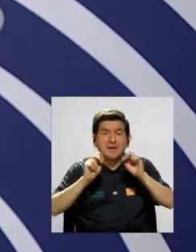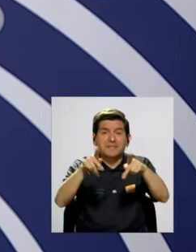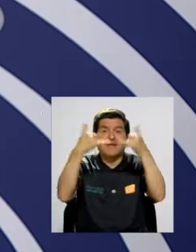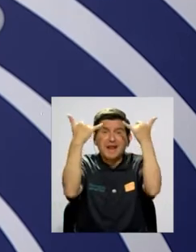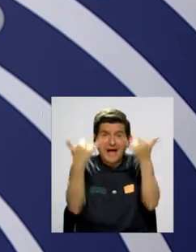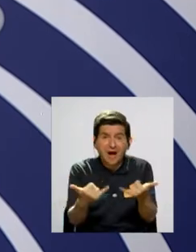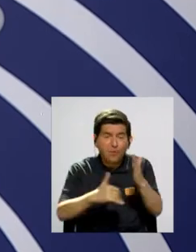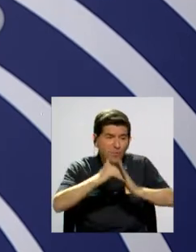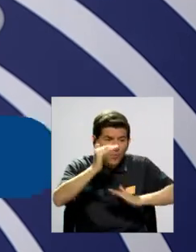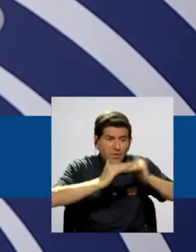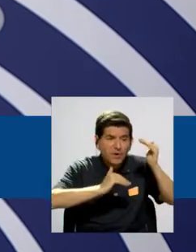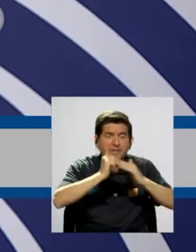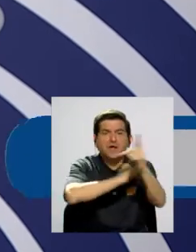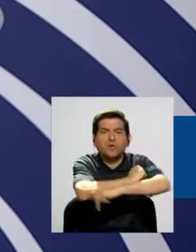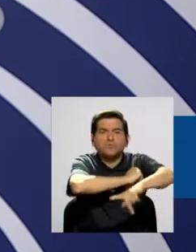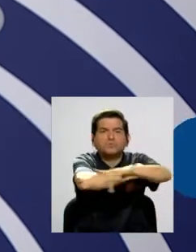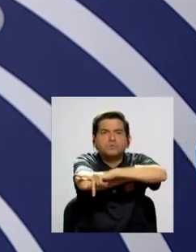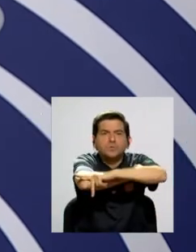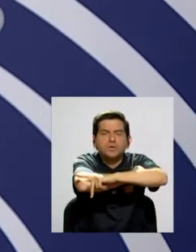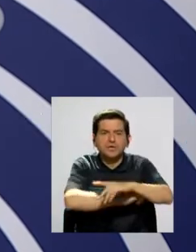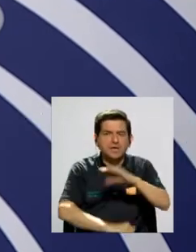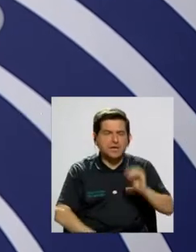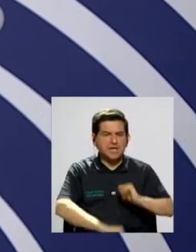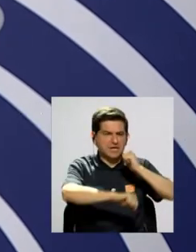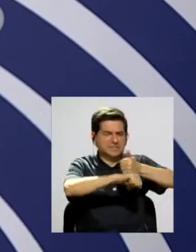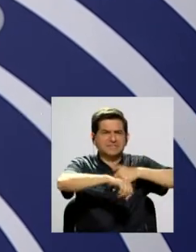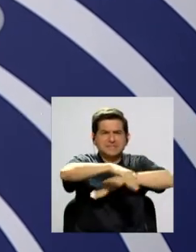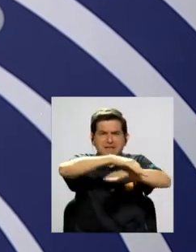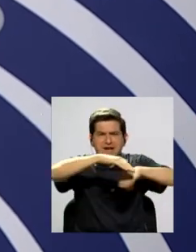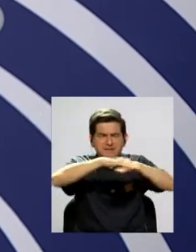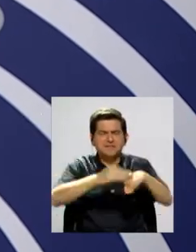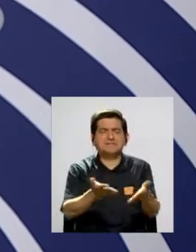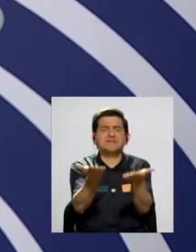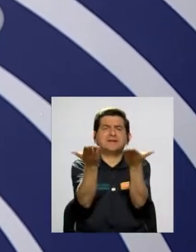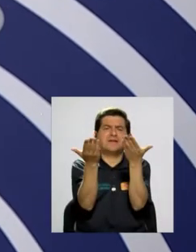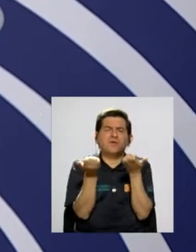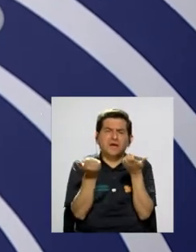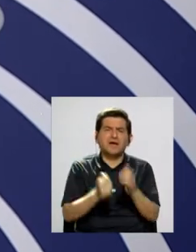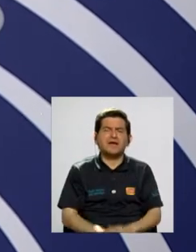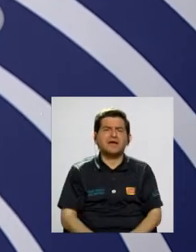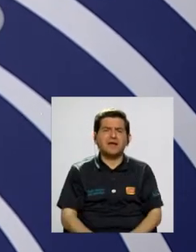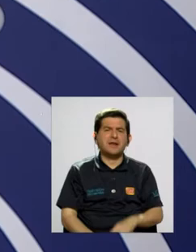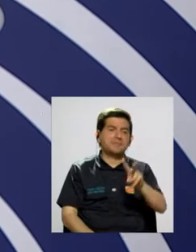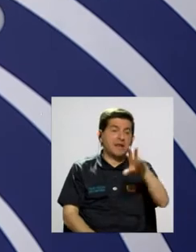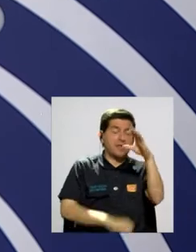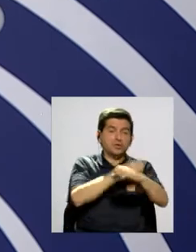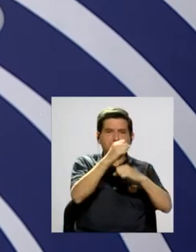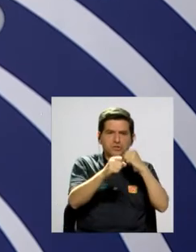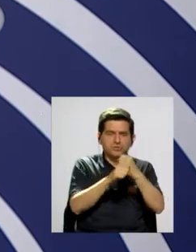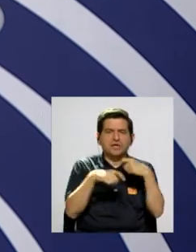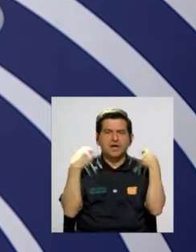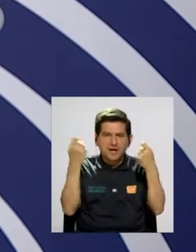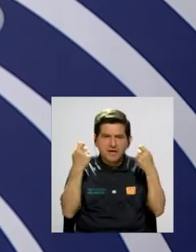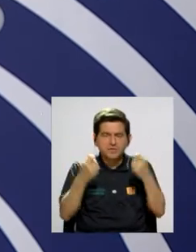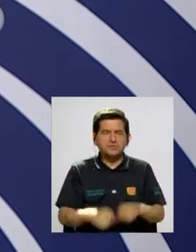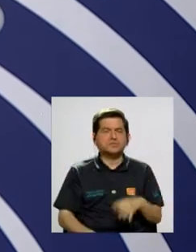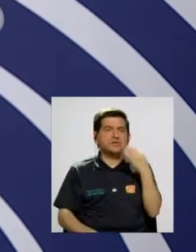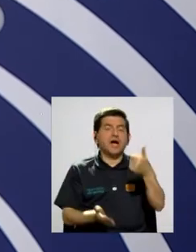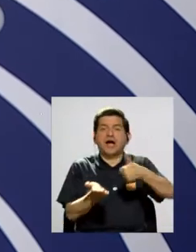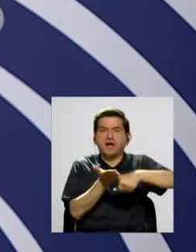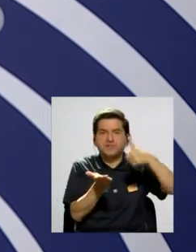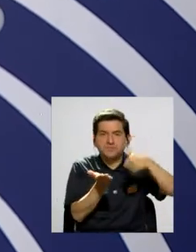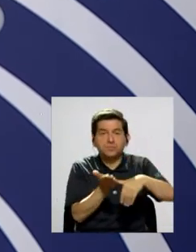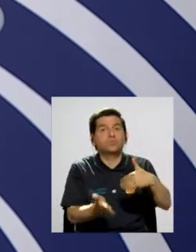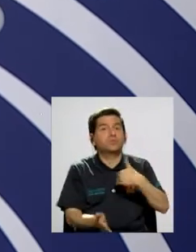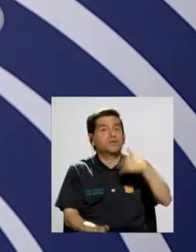momento de construir patria y de sentar las bases para lo que queremos en el Bicentenario, en las próximas elecciones vamos